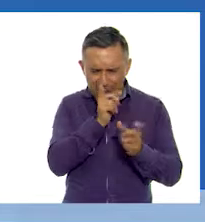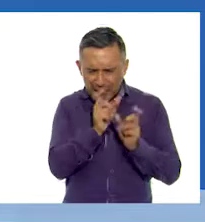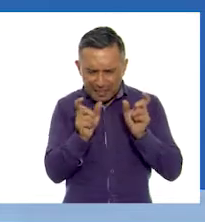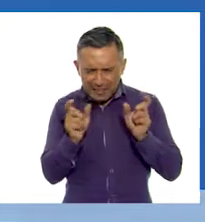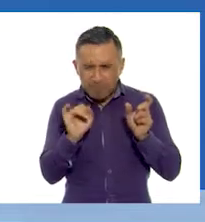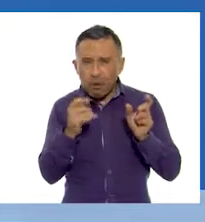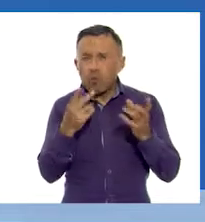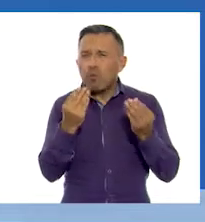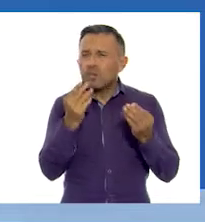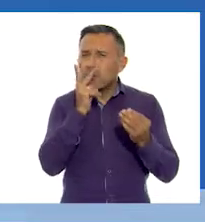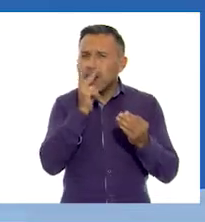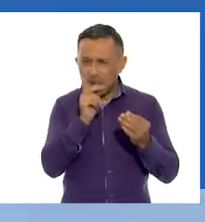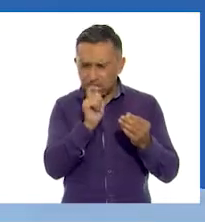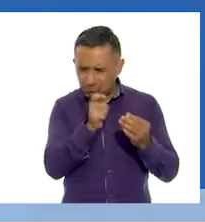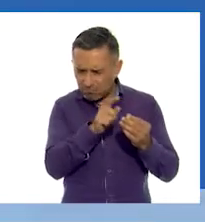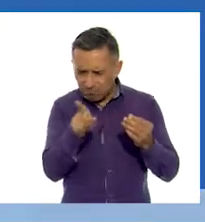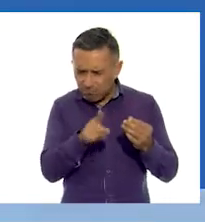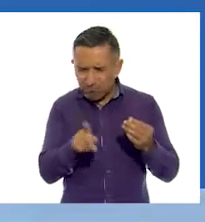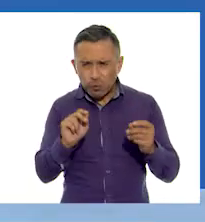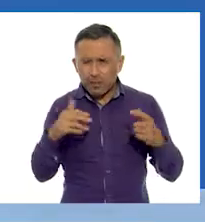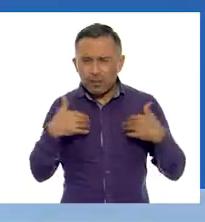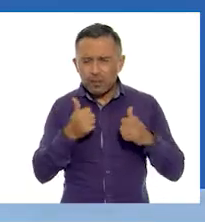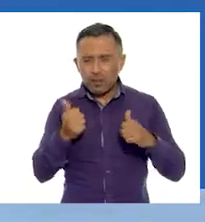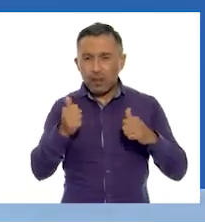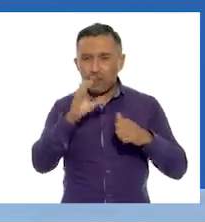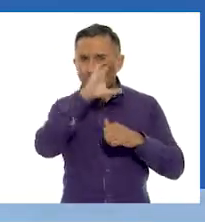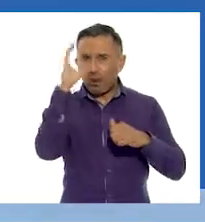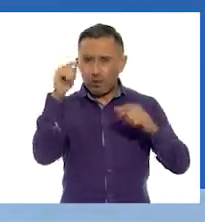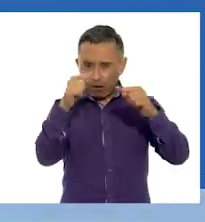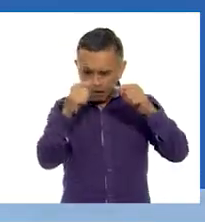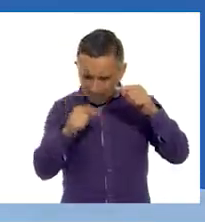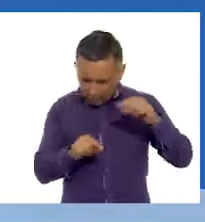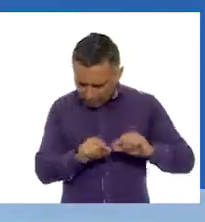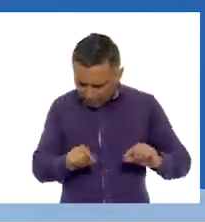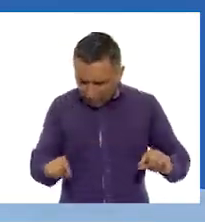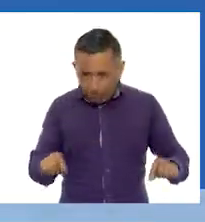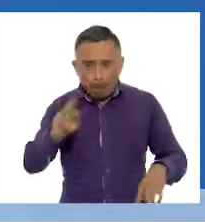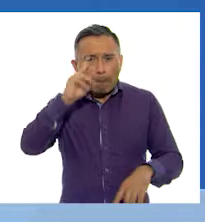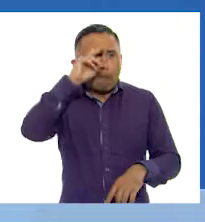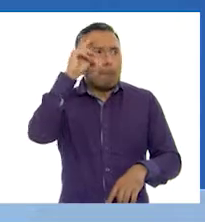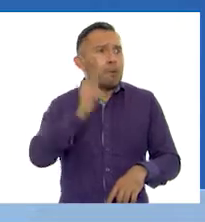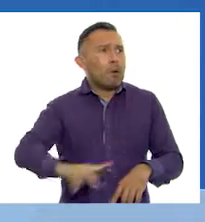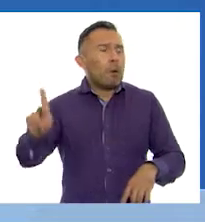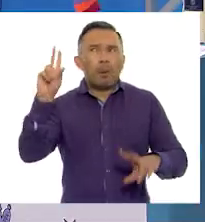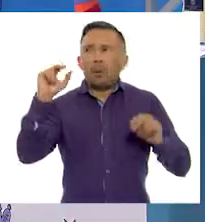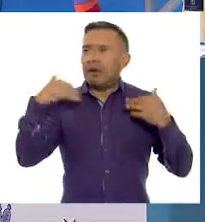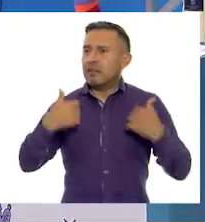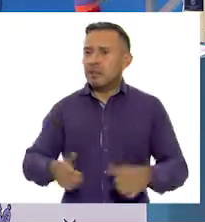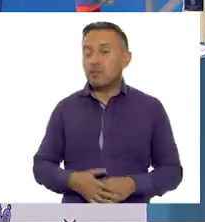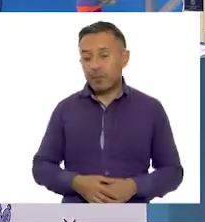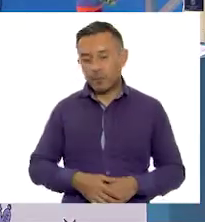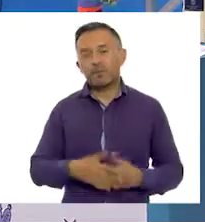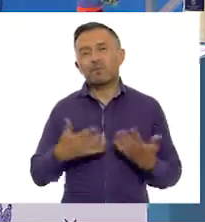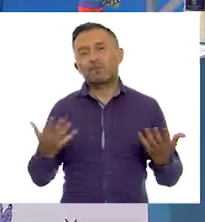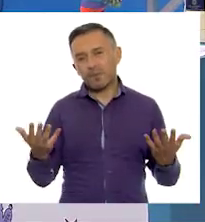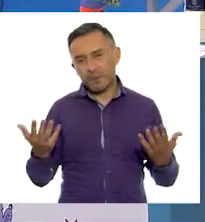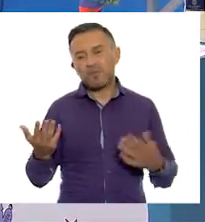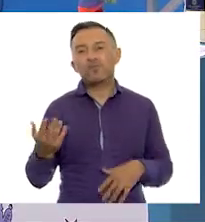Paredes Alexandra C., Jung, Parque, Torosi, M., Alejandra Wall, Abigail, McGurr, Andrea